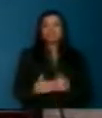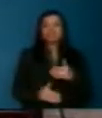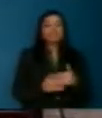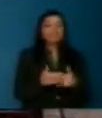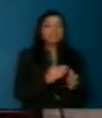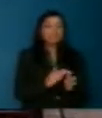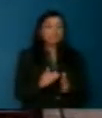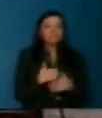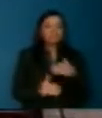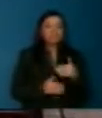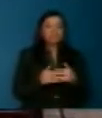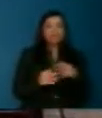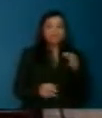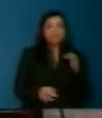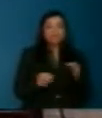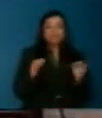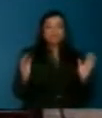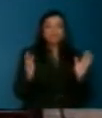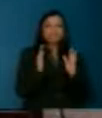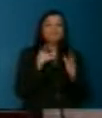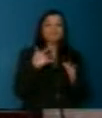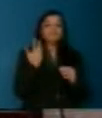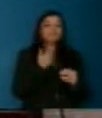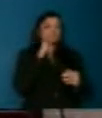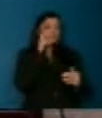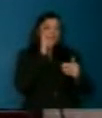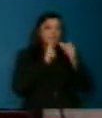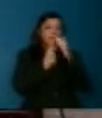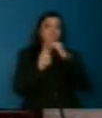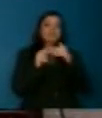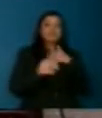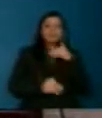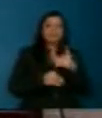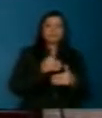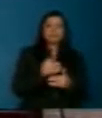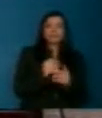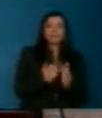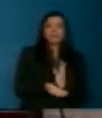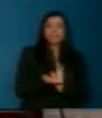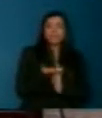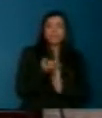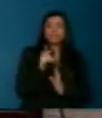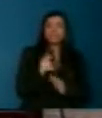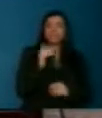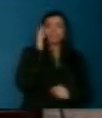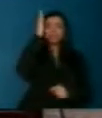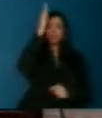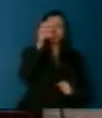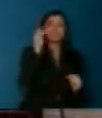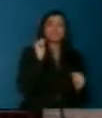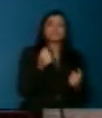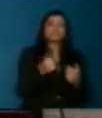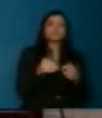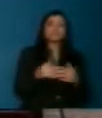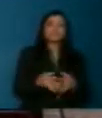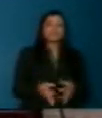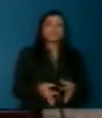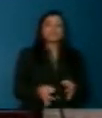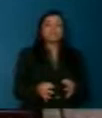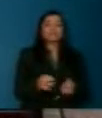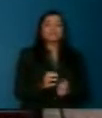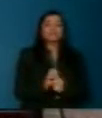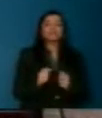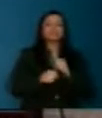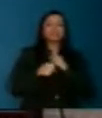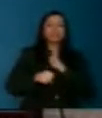atávicos prejuicios, con una visión de progreso, de futuro, que rete los entornos y promueva